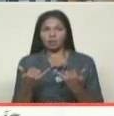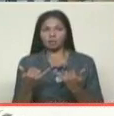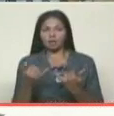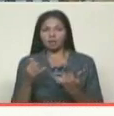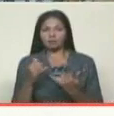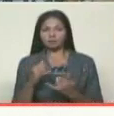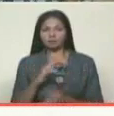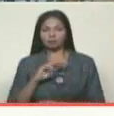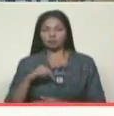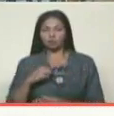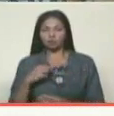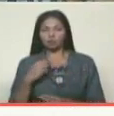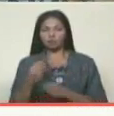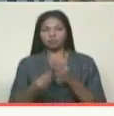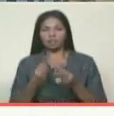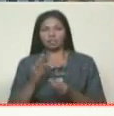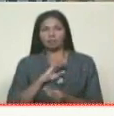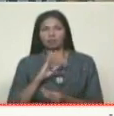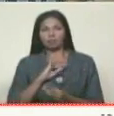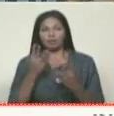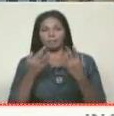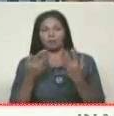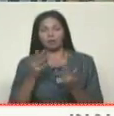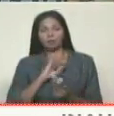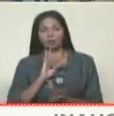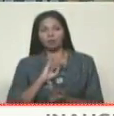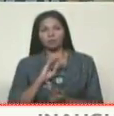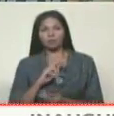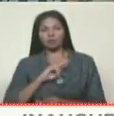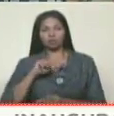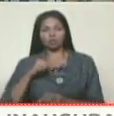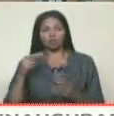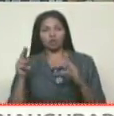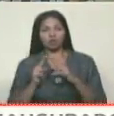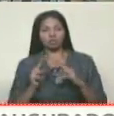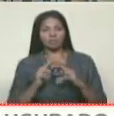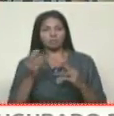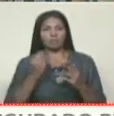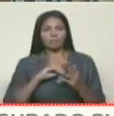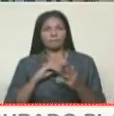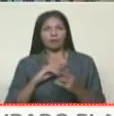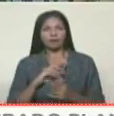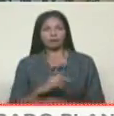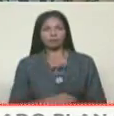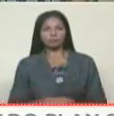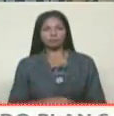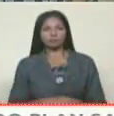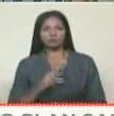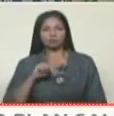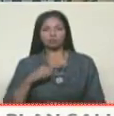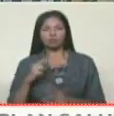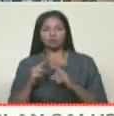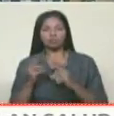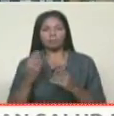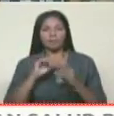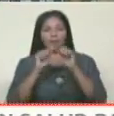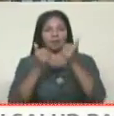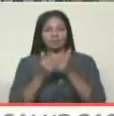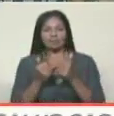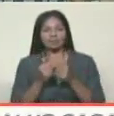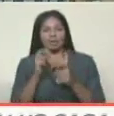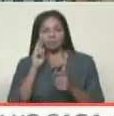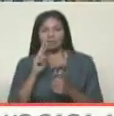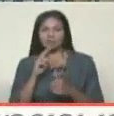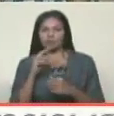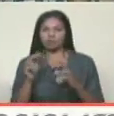retrato hecho de la propia mano de Fruto Vivas. Lo conocíamos como arquitecto, ahora estamos conociendo la parte artística de Fruto Vivas, la parte